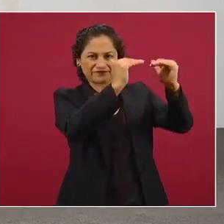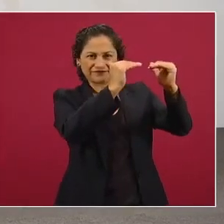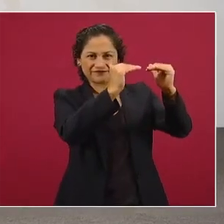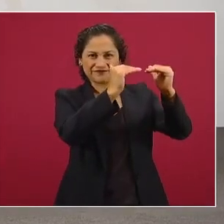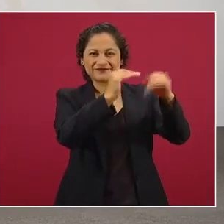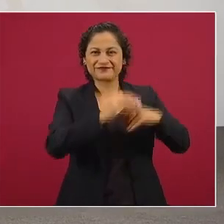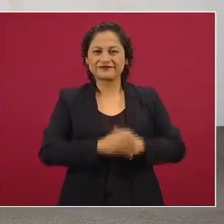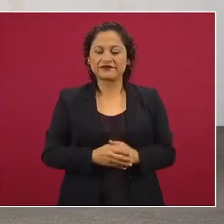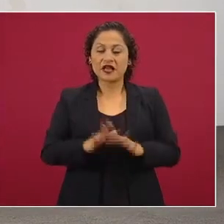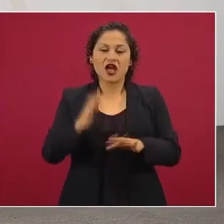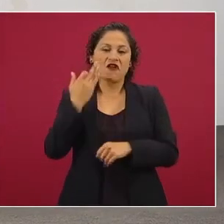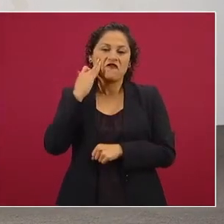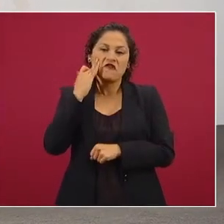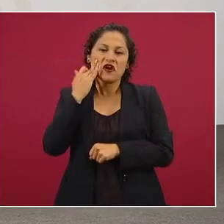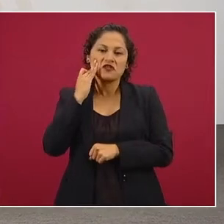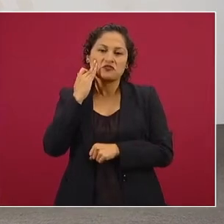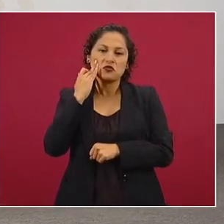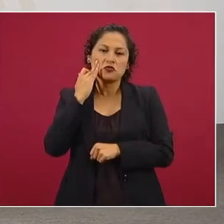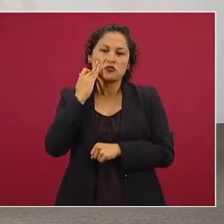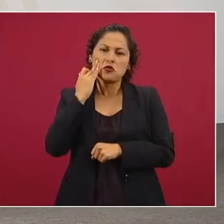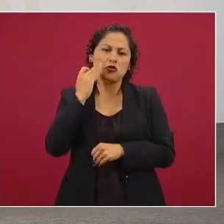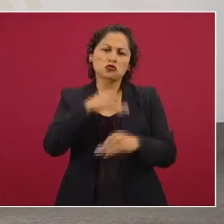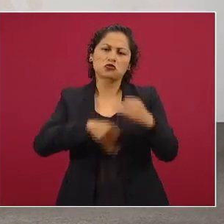El Facebook es